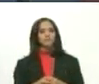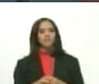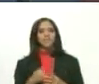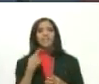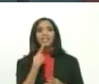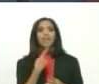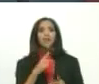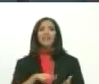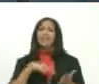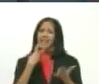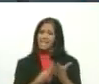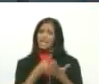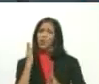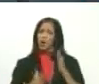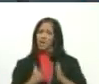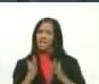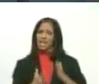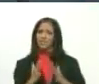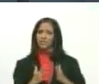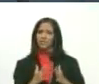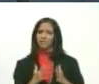dijo: Cayendo y Corriendo,